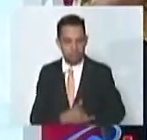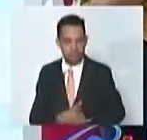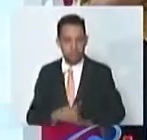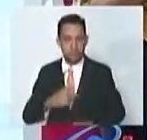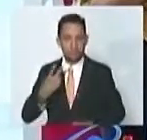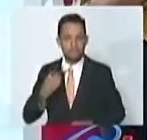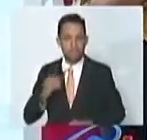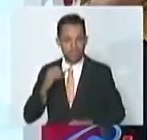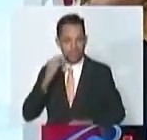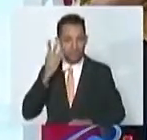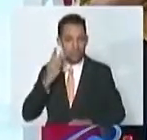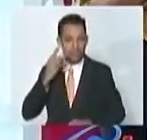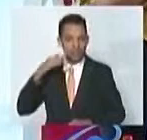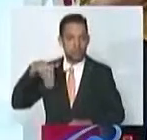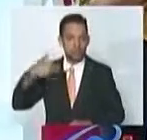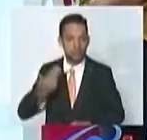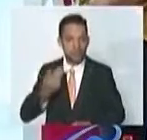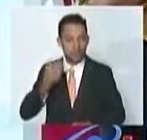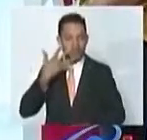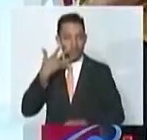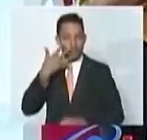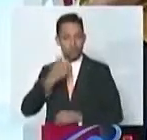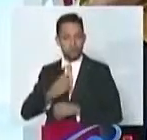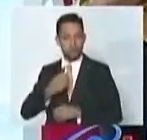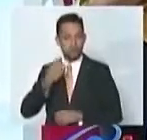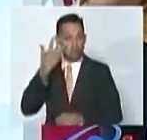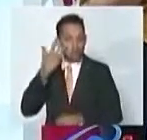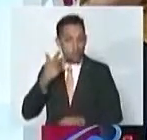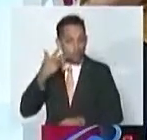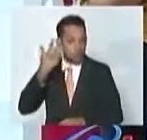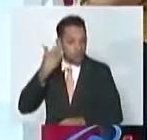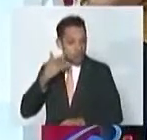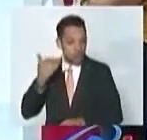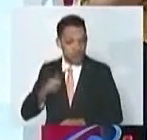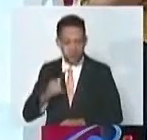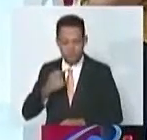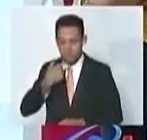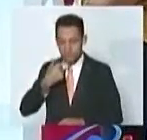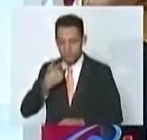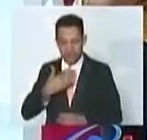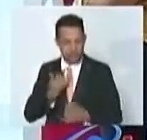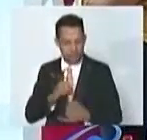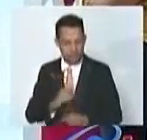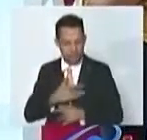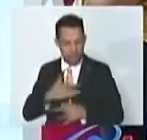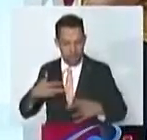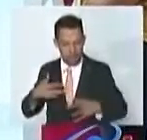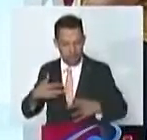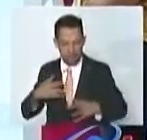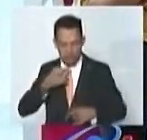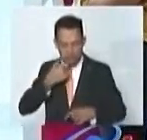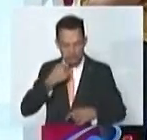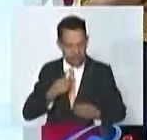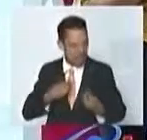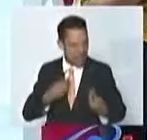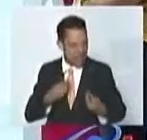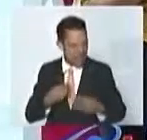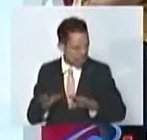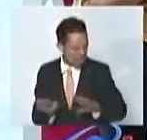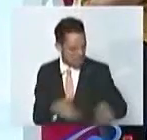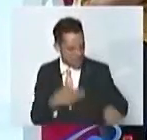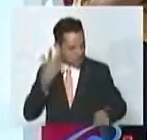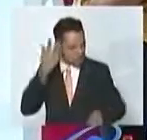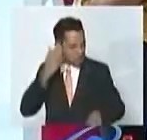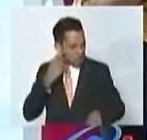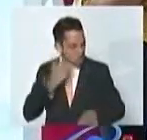20 días, pero a los 5 días ya los niños empiezan a mejorar. Los padres dejan el medicamento, empiezan